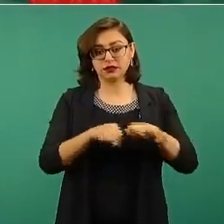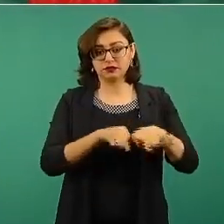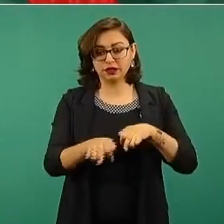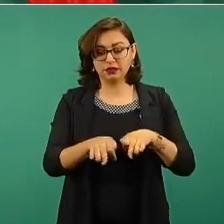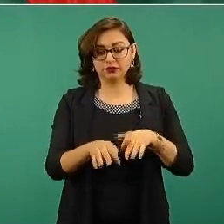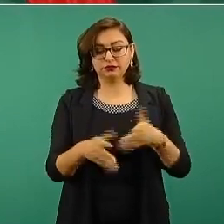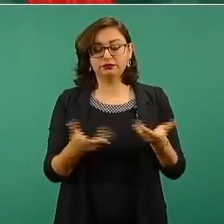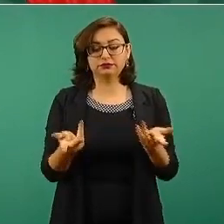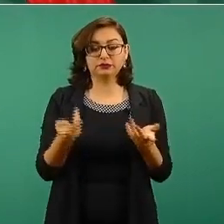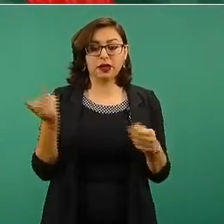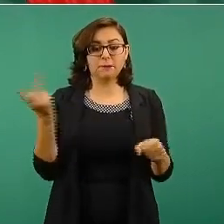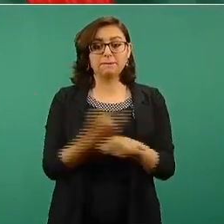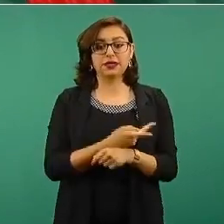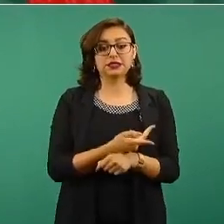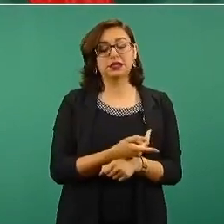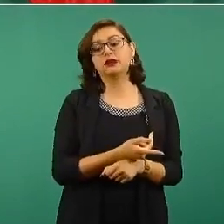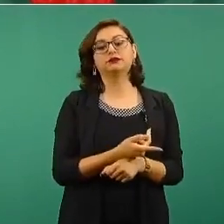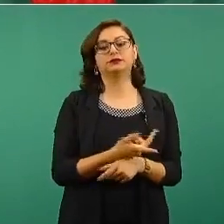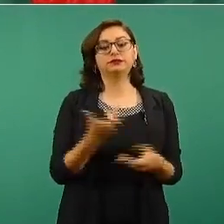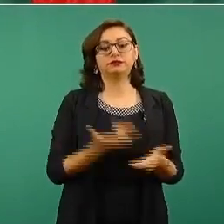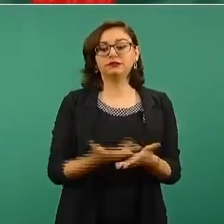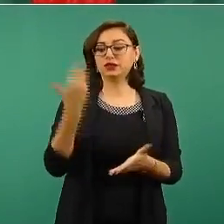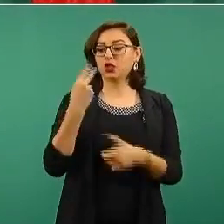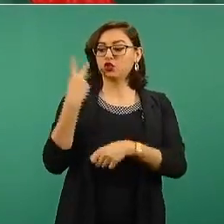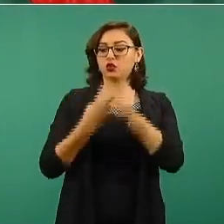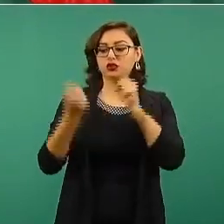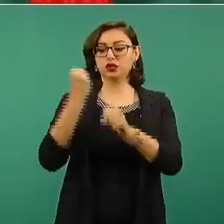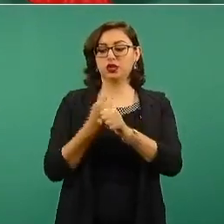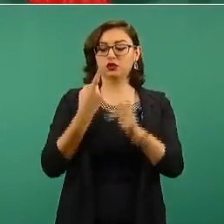Encontramos más de 80,000 trabajadores